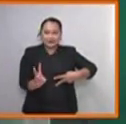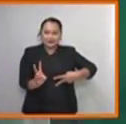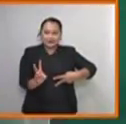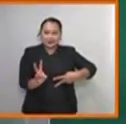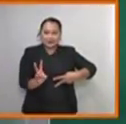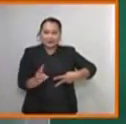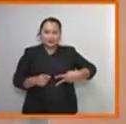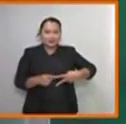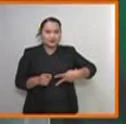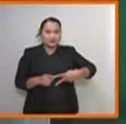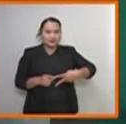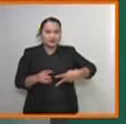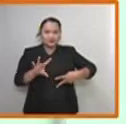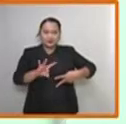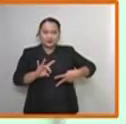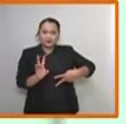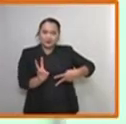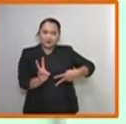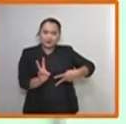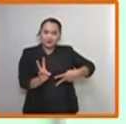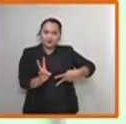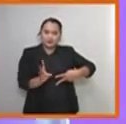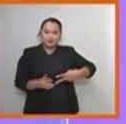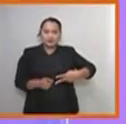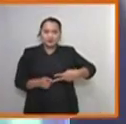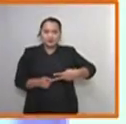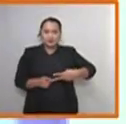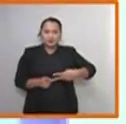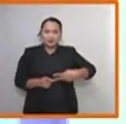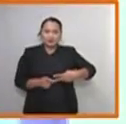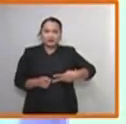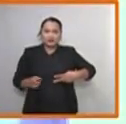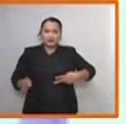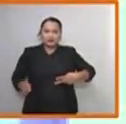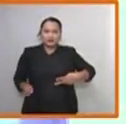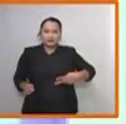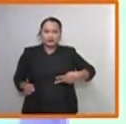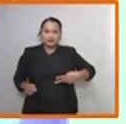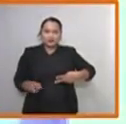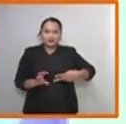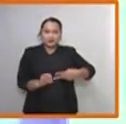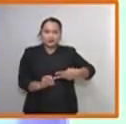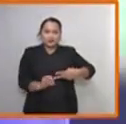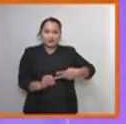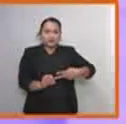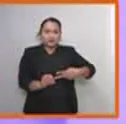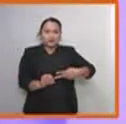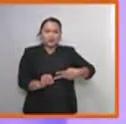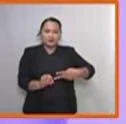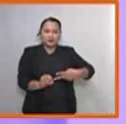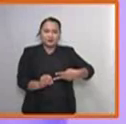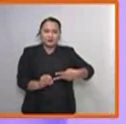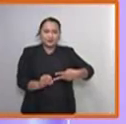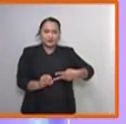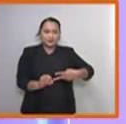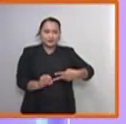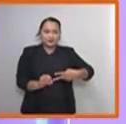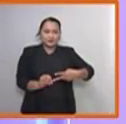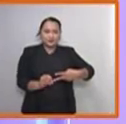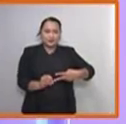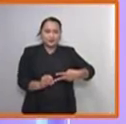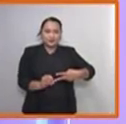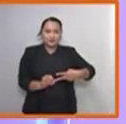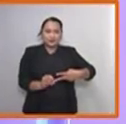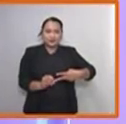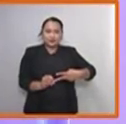número ganador es el 87. Segundo número con su primer dígito. Y este es el 0. Segundo dígito, atentos, porque este